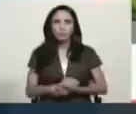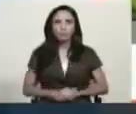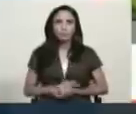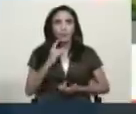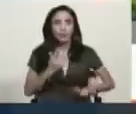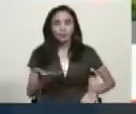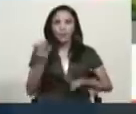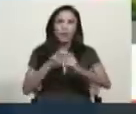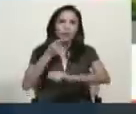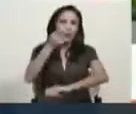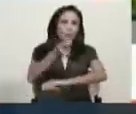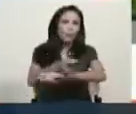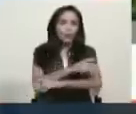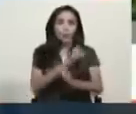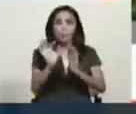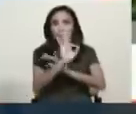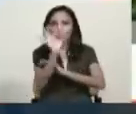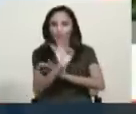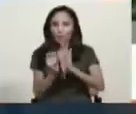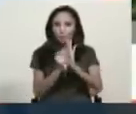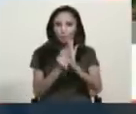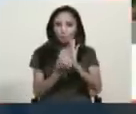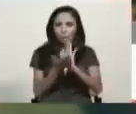graduada con un índice académico de